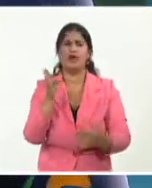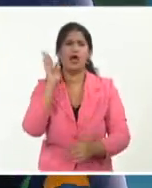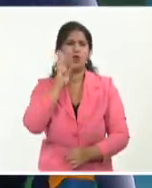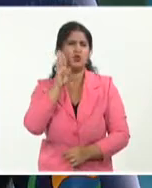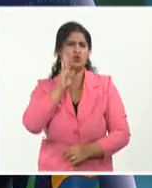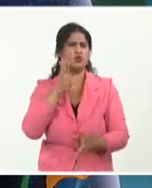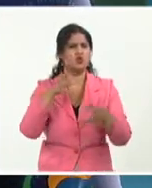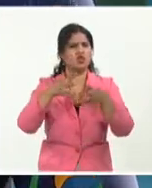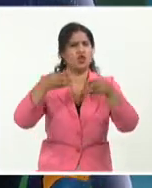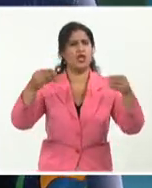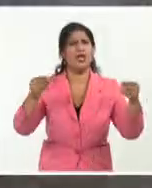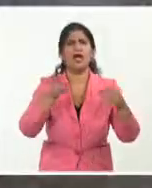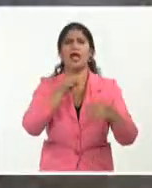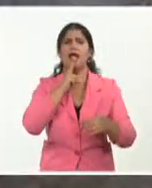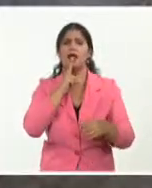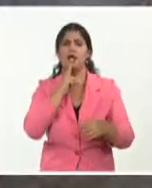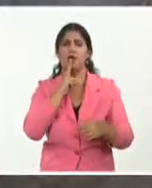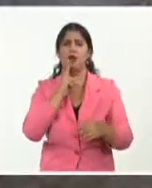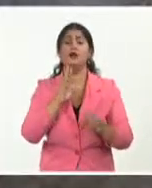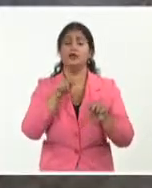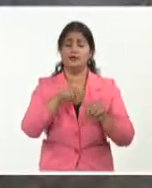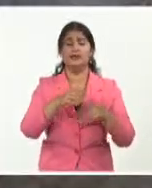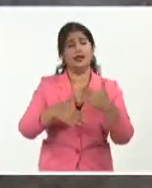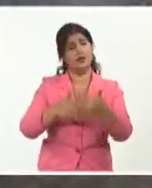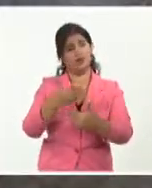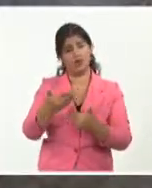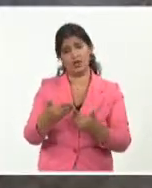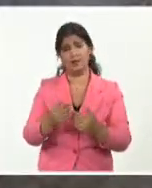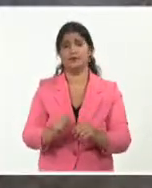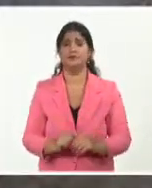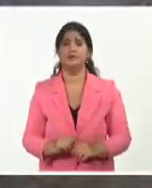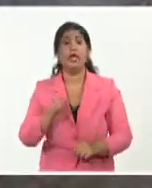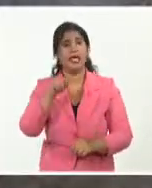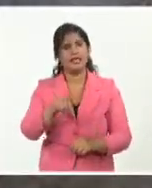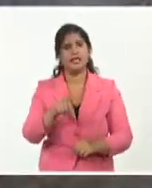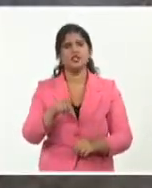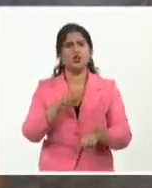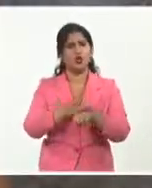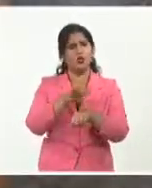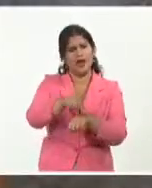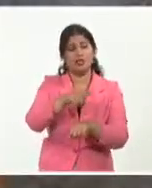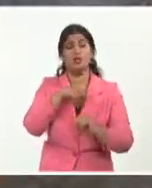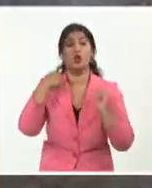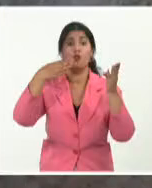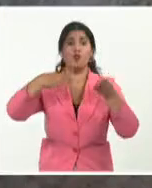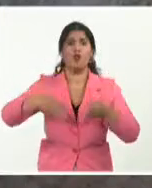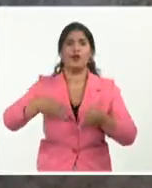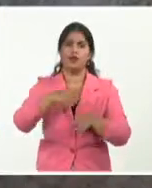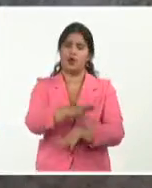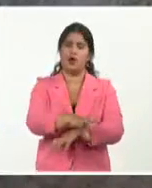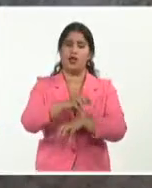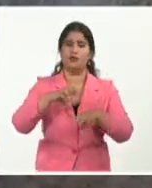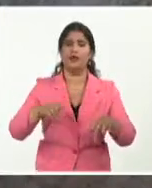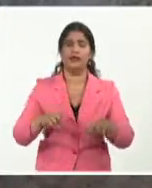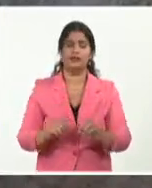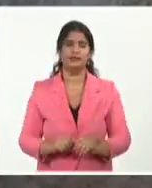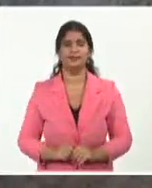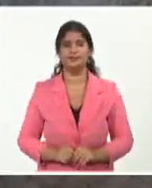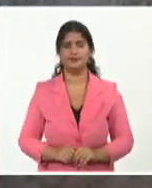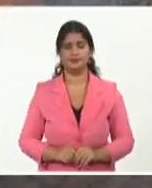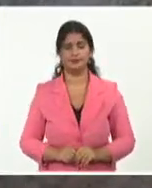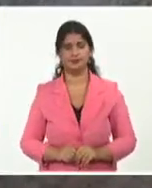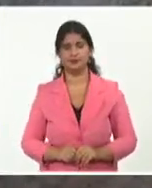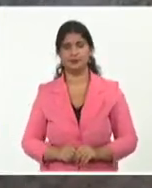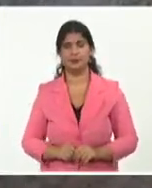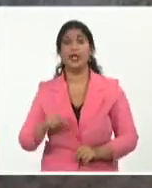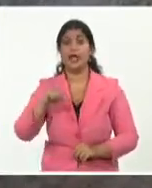otros efectos de sobrepesca. Este proyecto ayuda a que haya una mejor adaptación, puesto que parte de él